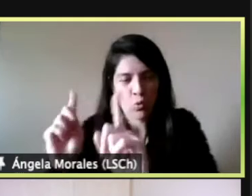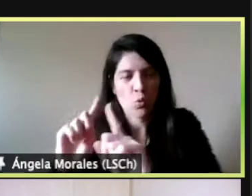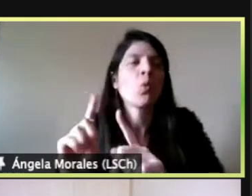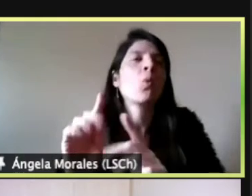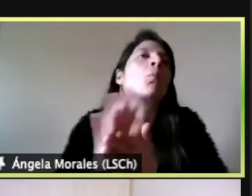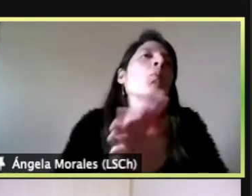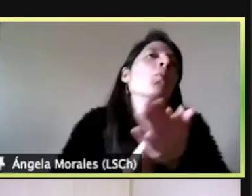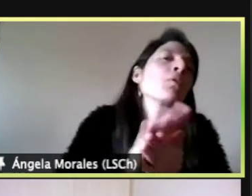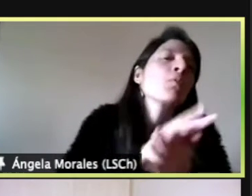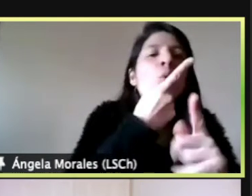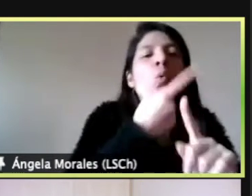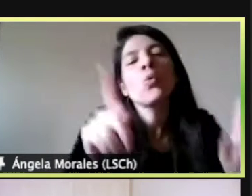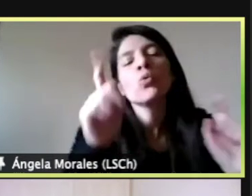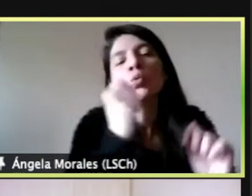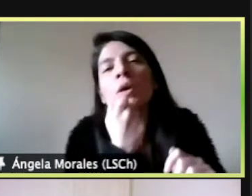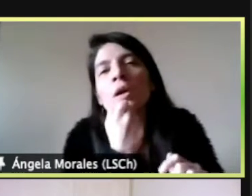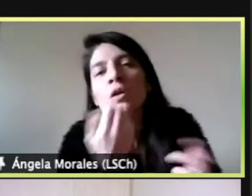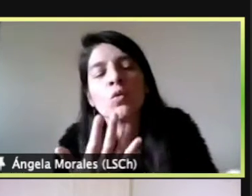root cualquiera